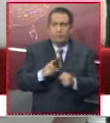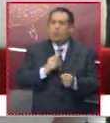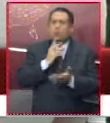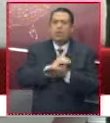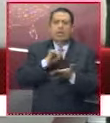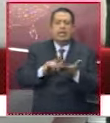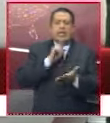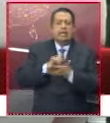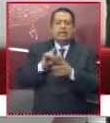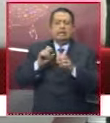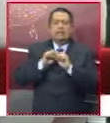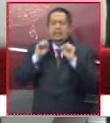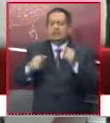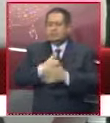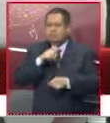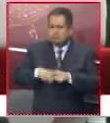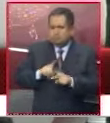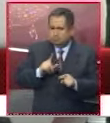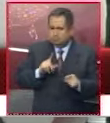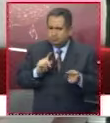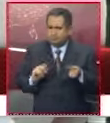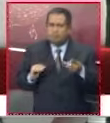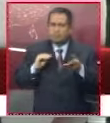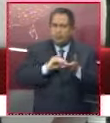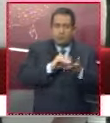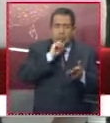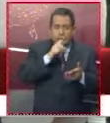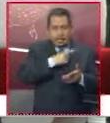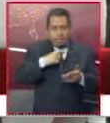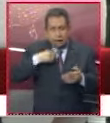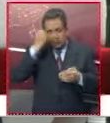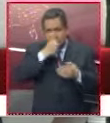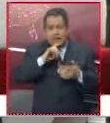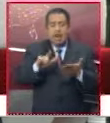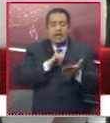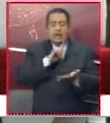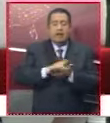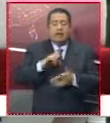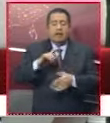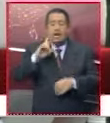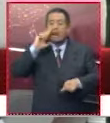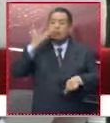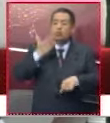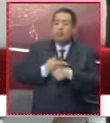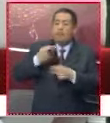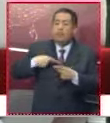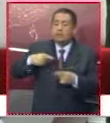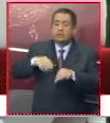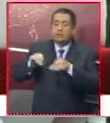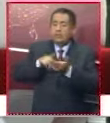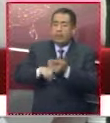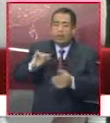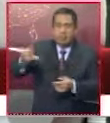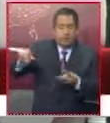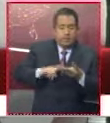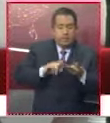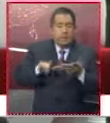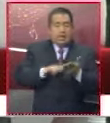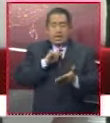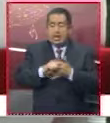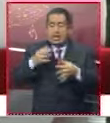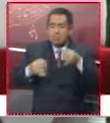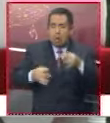crea el Sistema Nacional Anticorrupción, sino iremos a revisar la Ley General de Responsabilidades de los Servidores Públicos, la Ley del Tribunal de